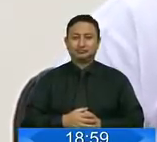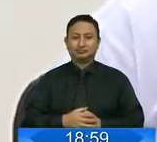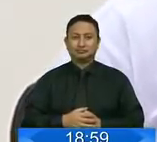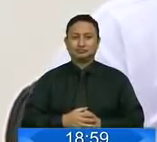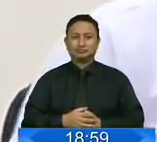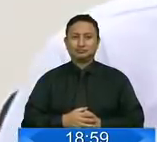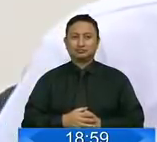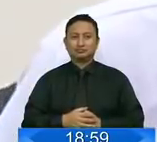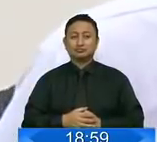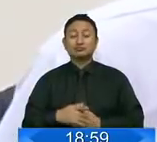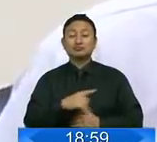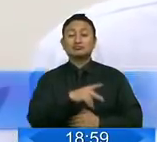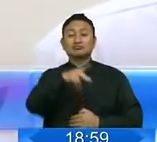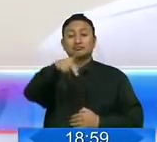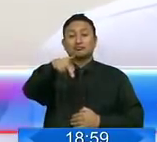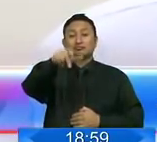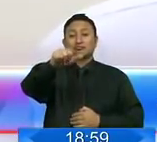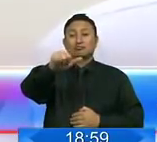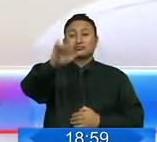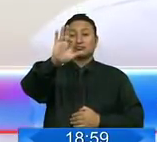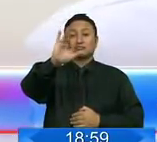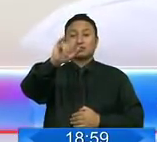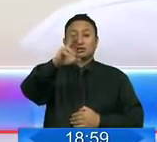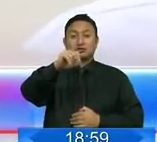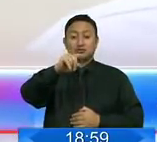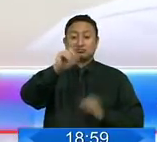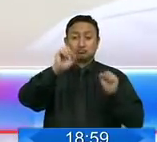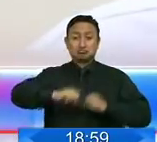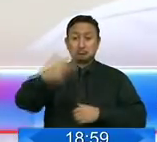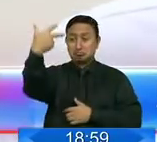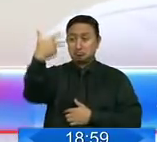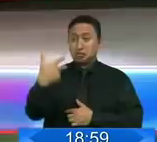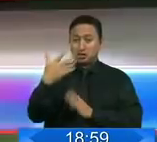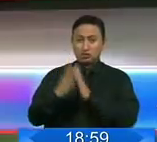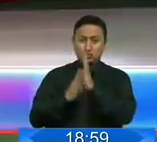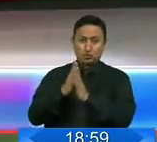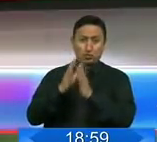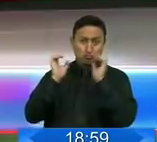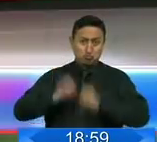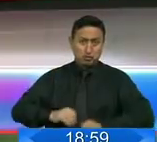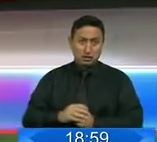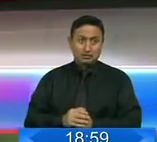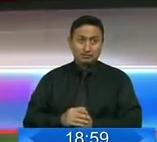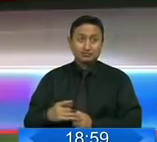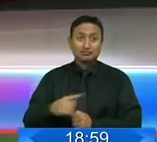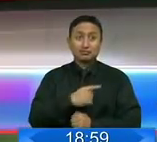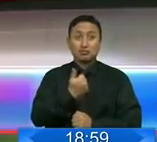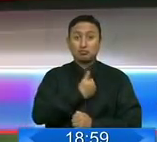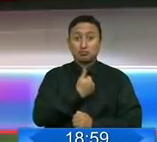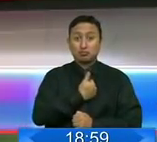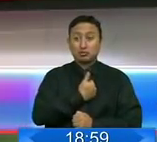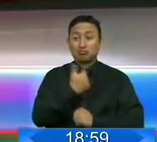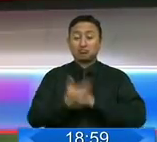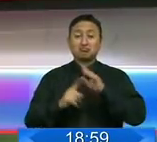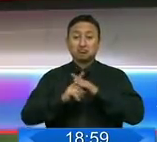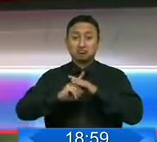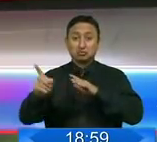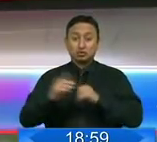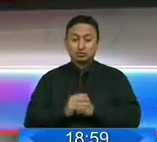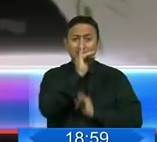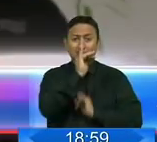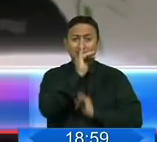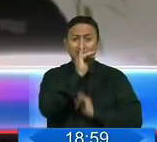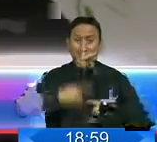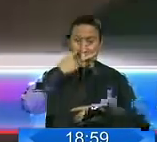Ricardo Patiño no desaprovecha la oportunidad frente a las cámaras de televisión y en su aparente autoexilio, el ex canciller ha dado más de una entrevista a